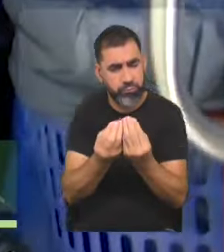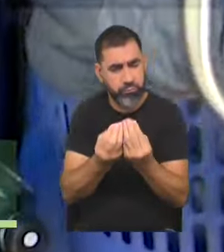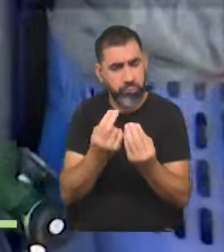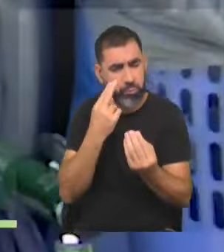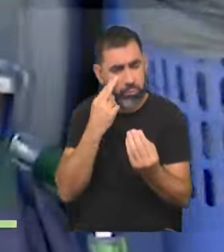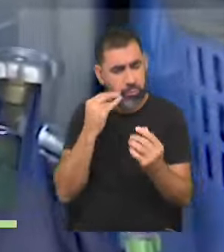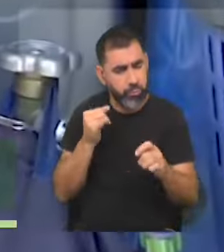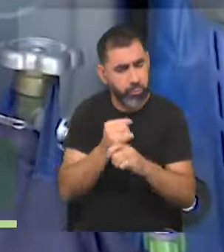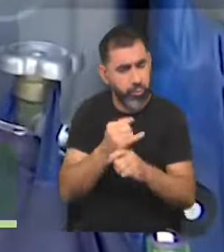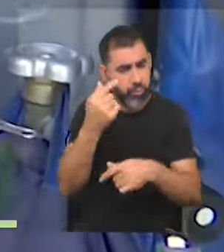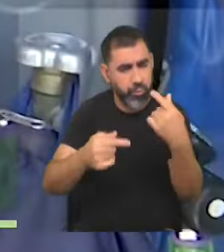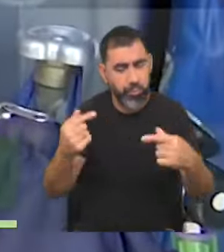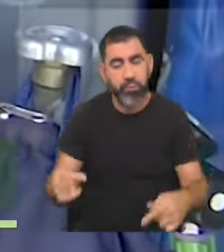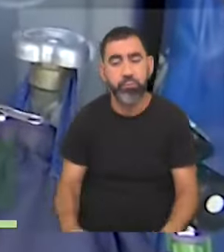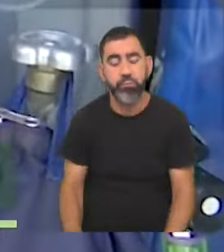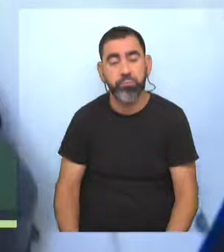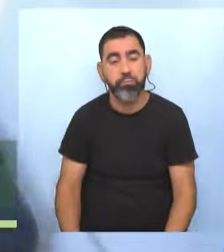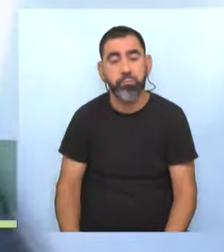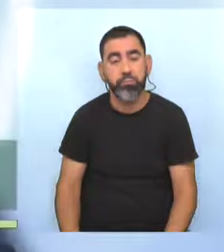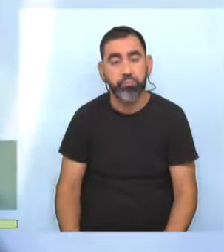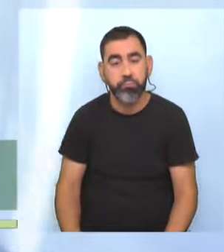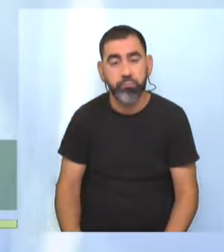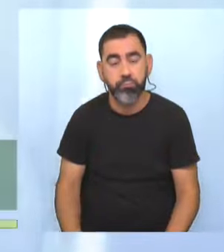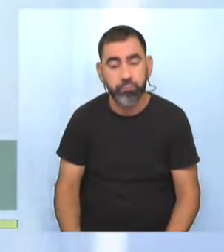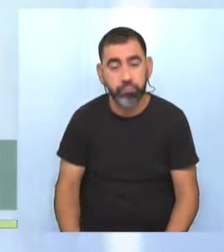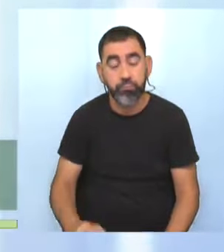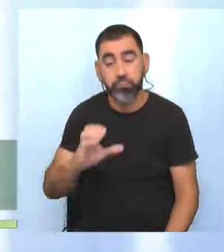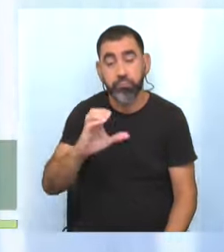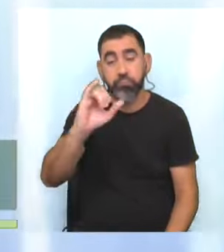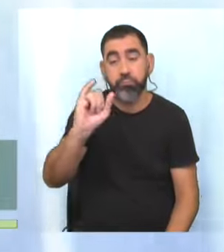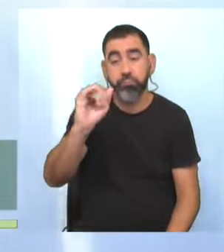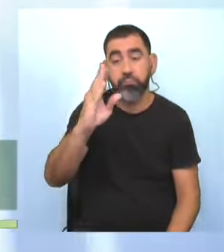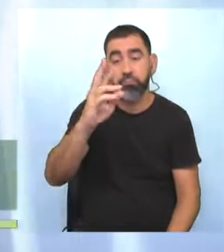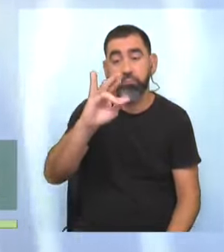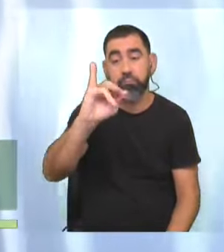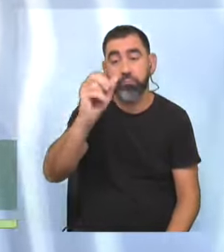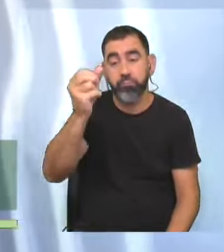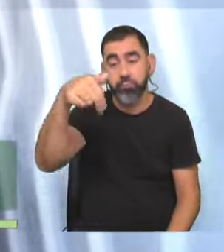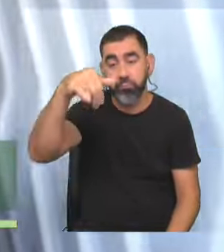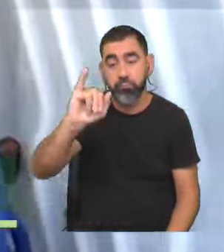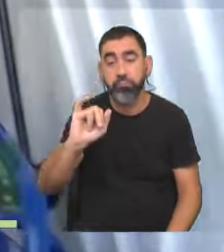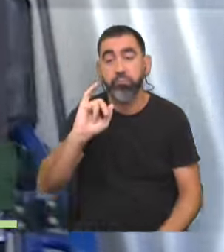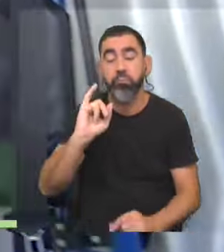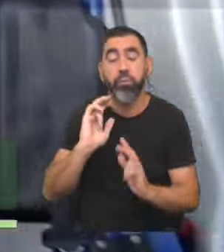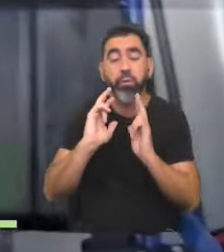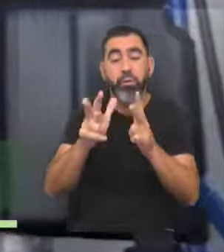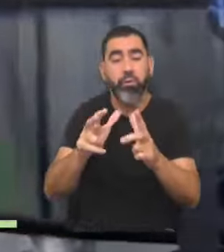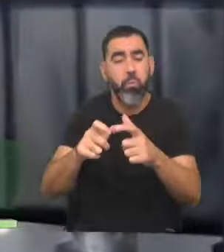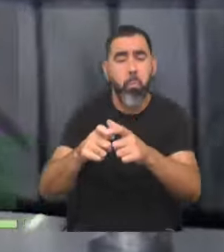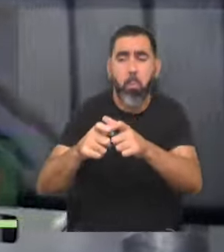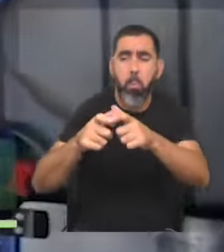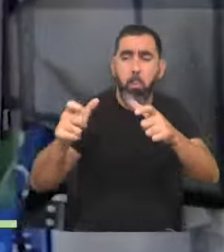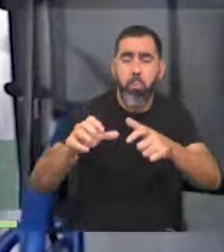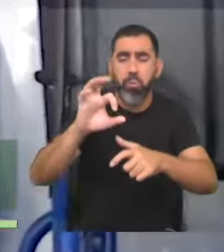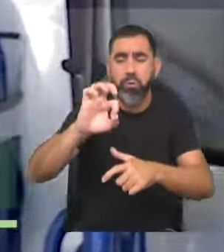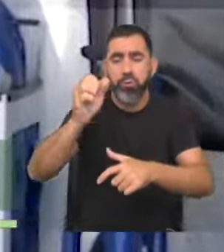irregularidades allí y además cuando cipriani asevera que el crecimiento Este es de El